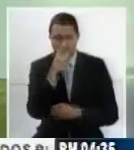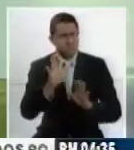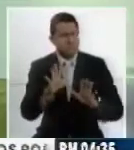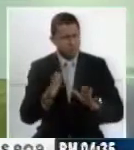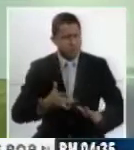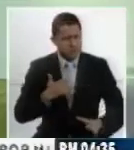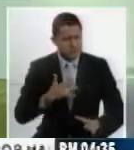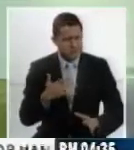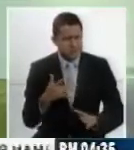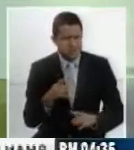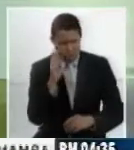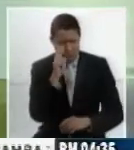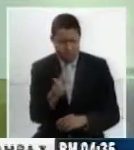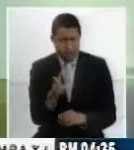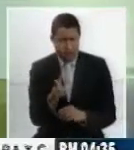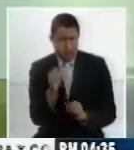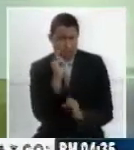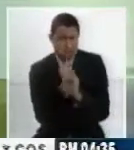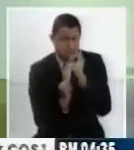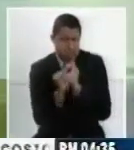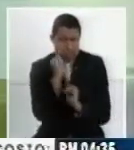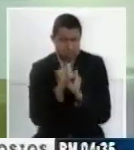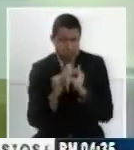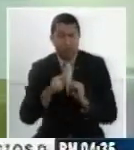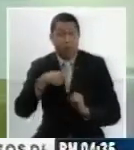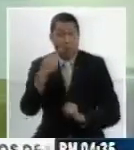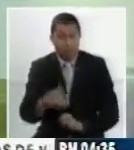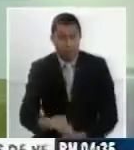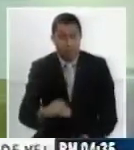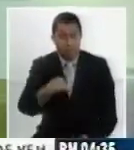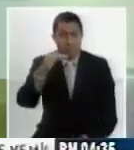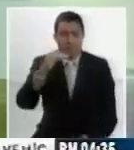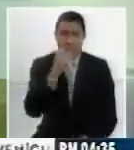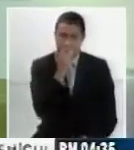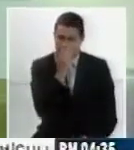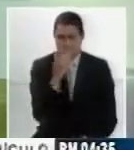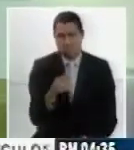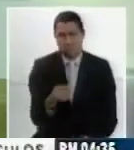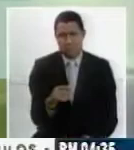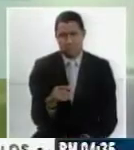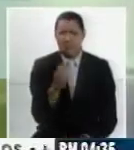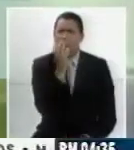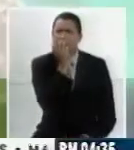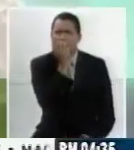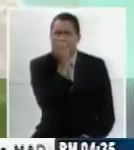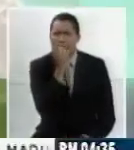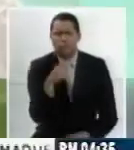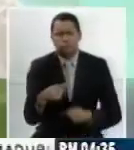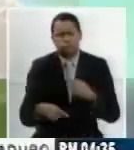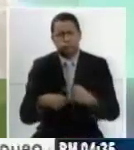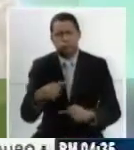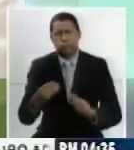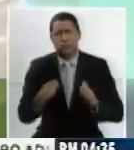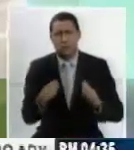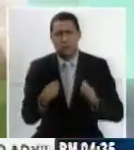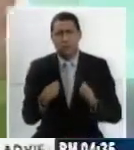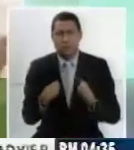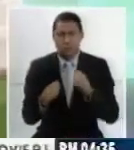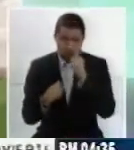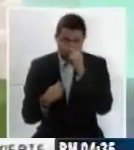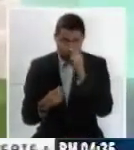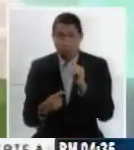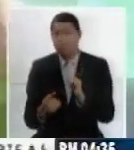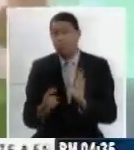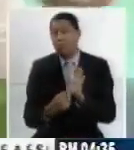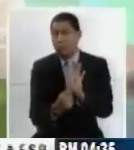estos síntomas? ¿Esto lo podemos ver desde que son bebés o ya cuando son infantes, cuando tienen una edad un poco más avanzada? La alergia se va desarrollando a lo largo de la vida, a medida que tú te vas